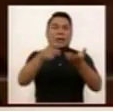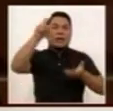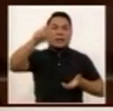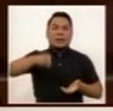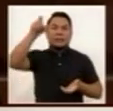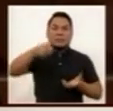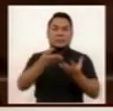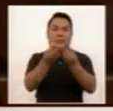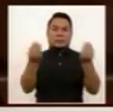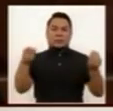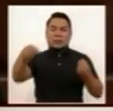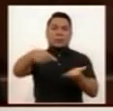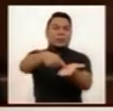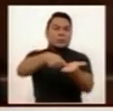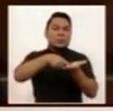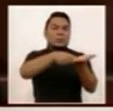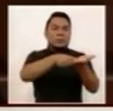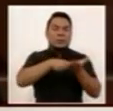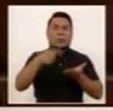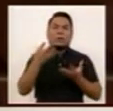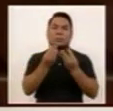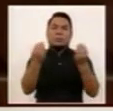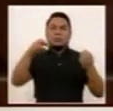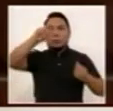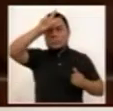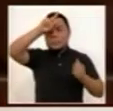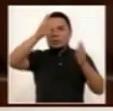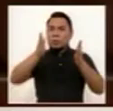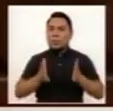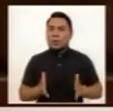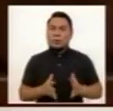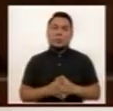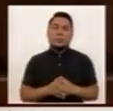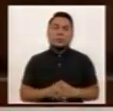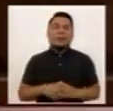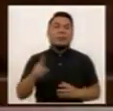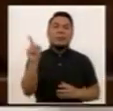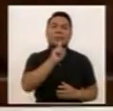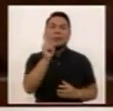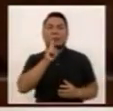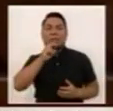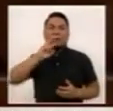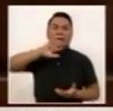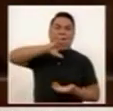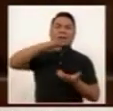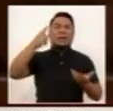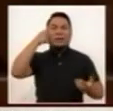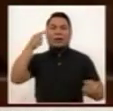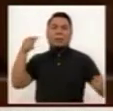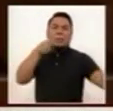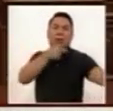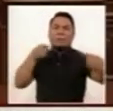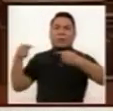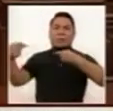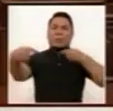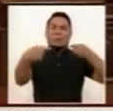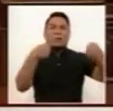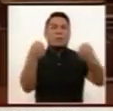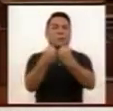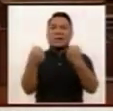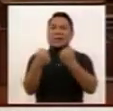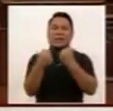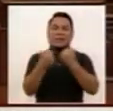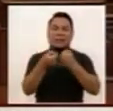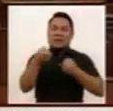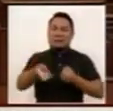y aspiraciones de cada uno de los peruanos y no enredarnos en peleas encarnizadas que terminan